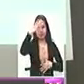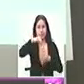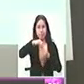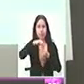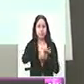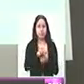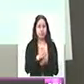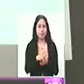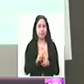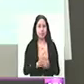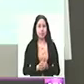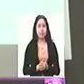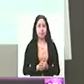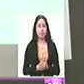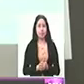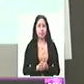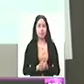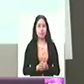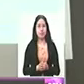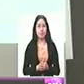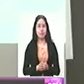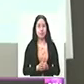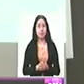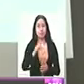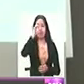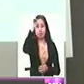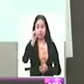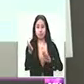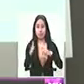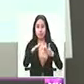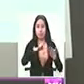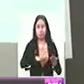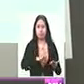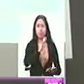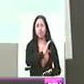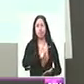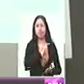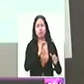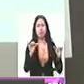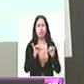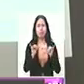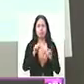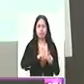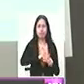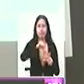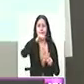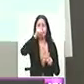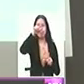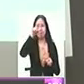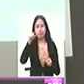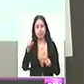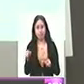La cantidad de fallecidos ha tenido un comportamiento similar a la curva de contagio,